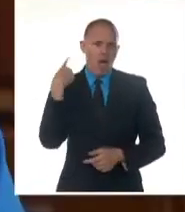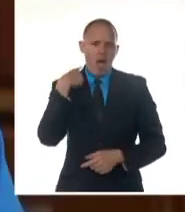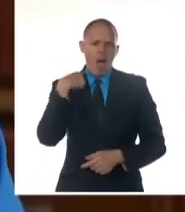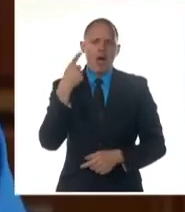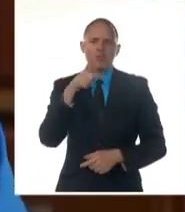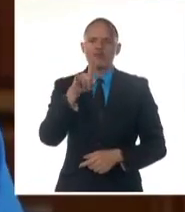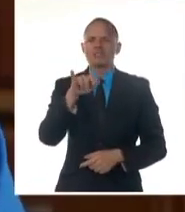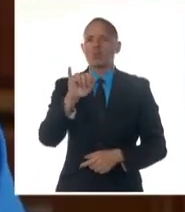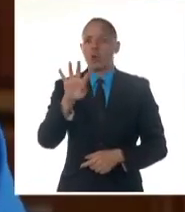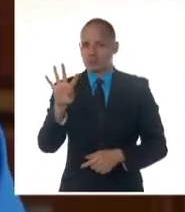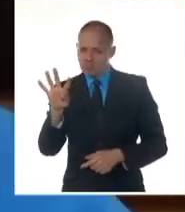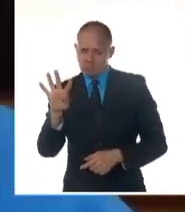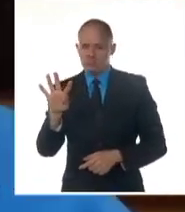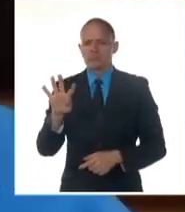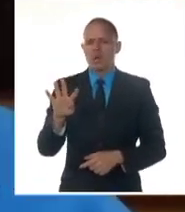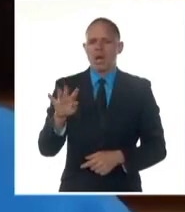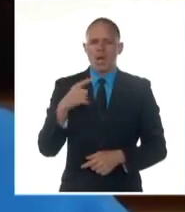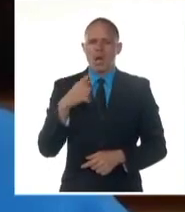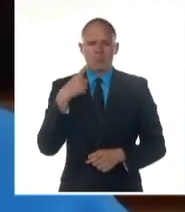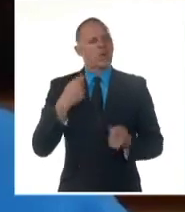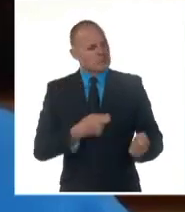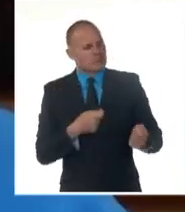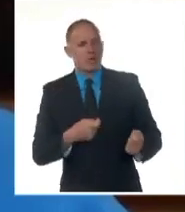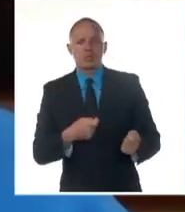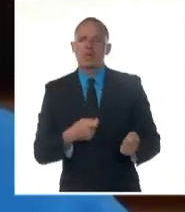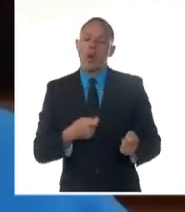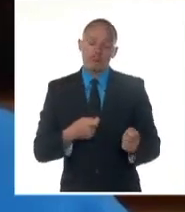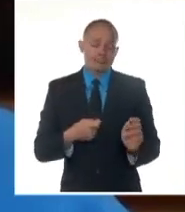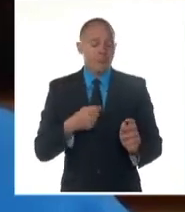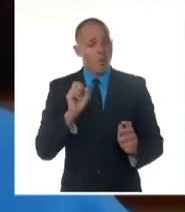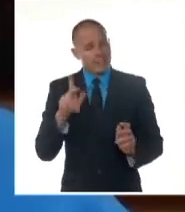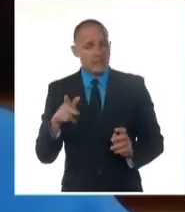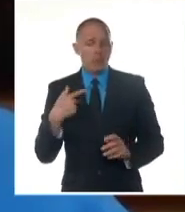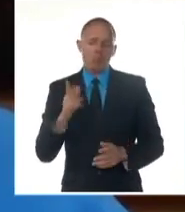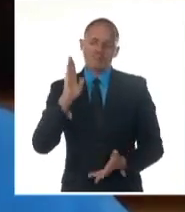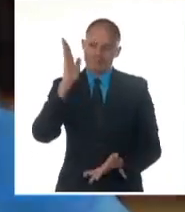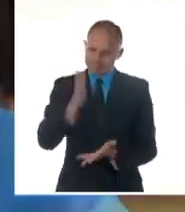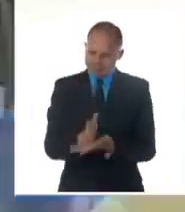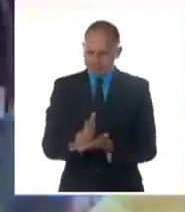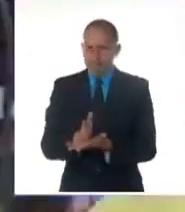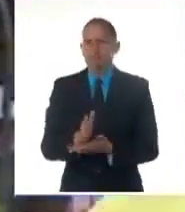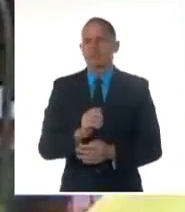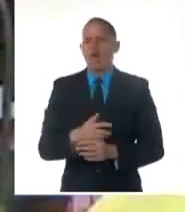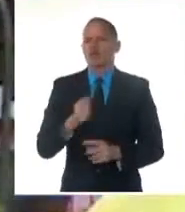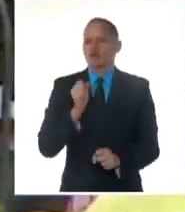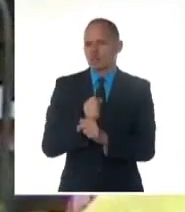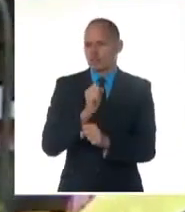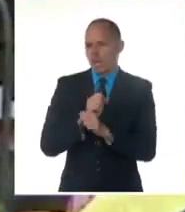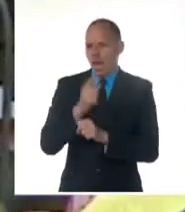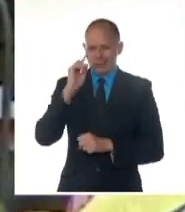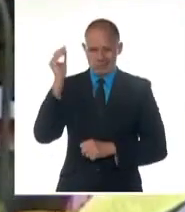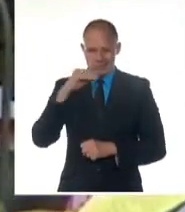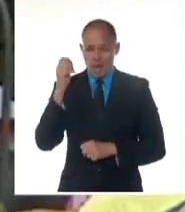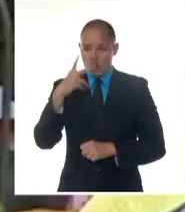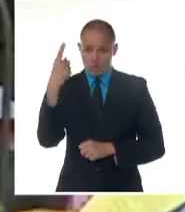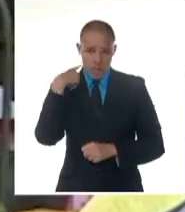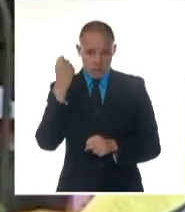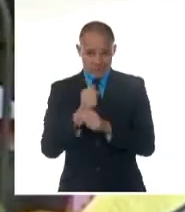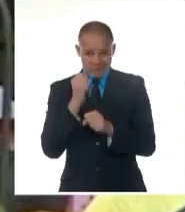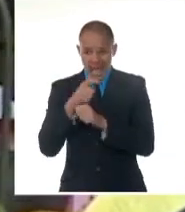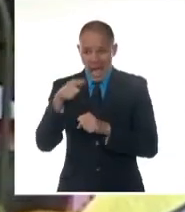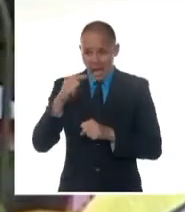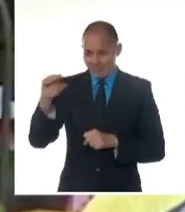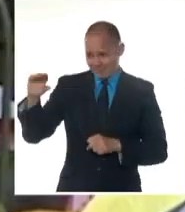compadre, vine para La Habana, me aceptaron y estuve casi 2 años en el Fajardo sin ganar un centavo. Con más de medio siglo